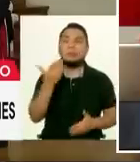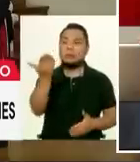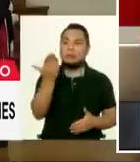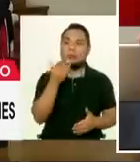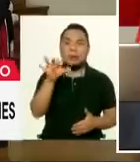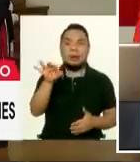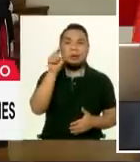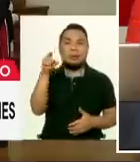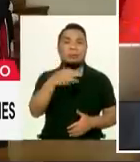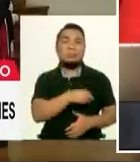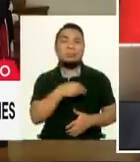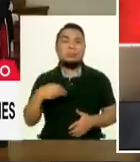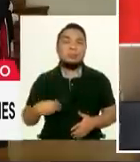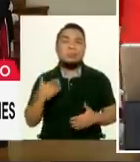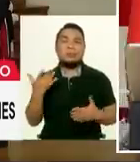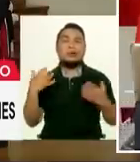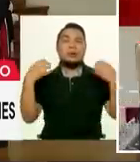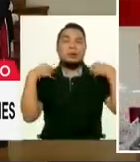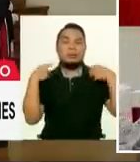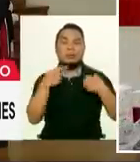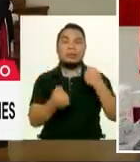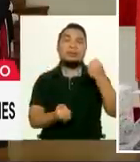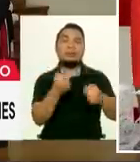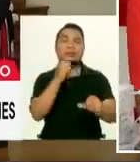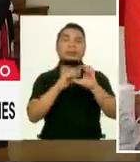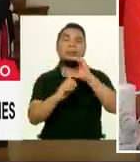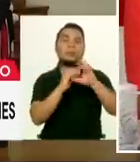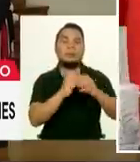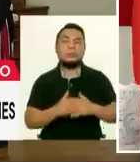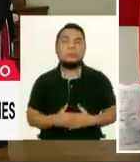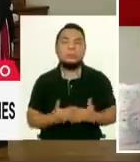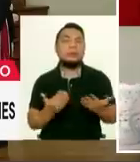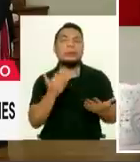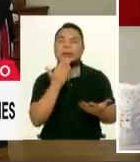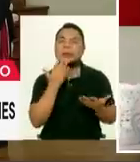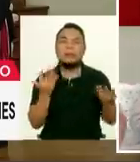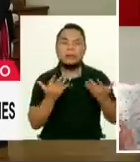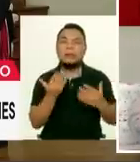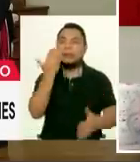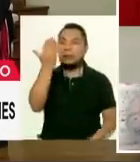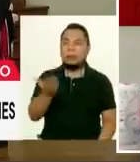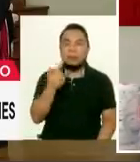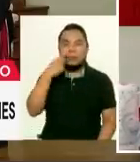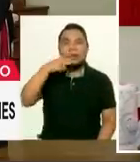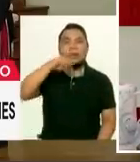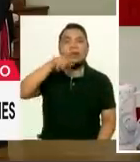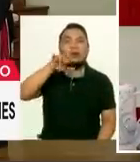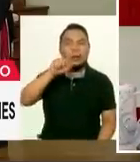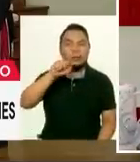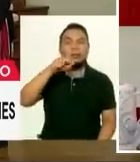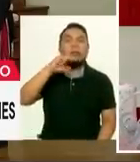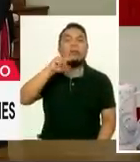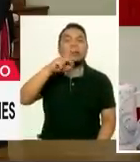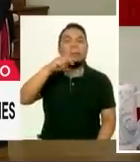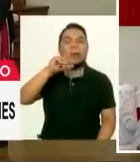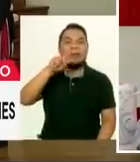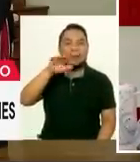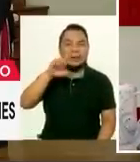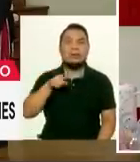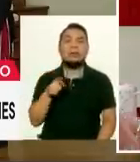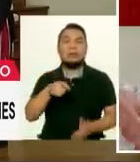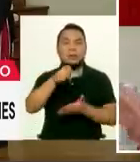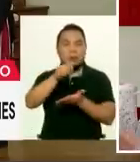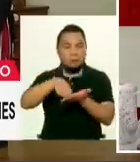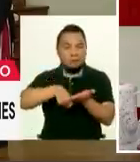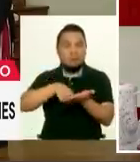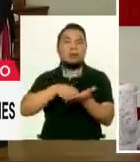terminar sí, porque lo cuestiono. Sí, sí, sí, claro. Yo cuestiono a Pacheco por una sencilla razón, porque él nunca litiga. Yo cuestiono